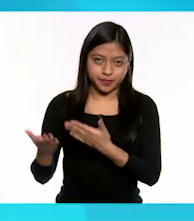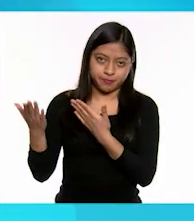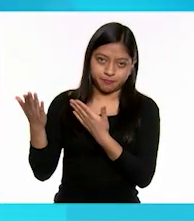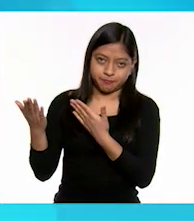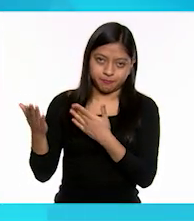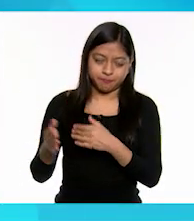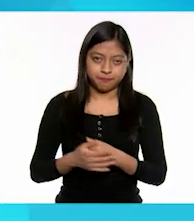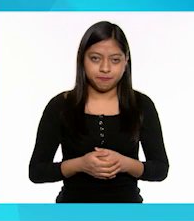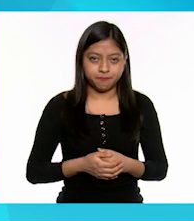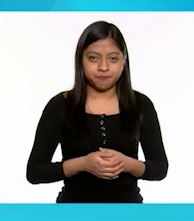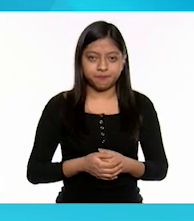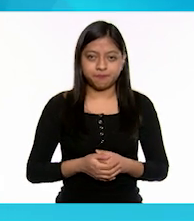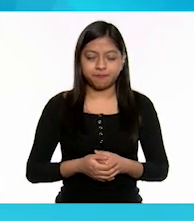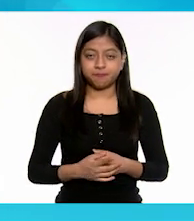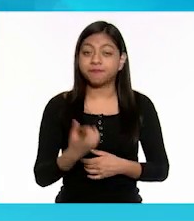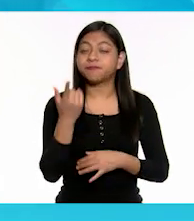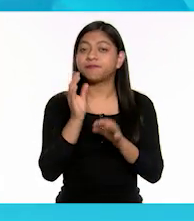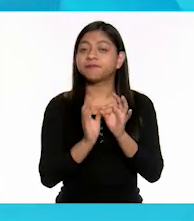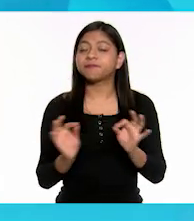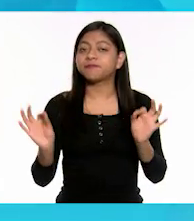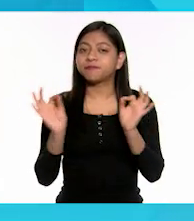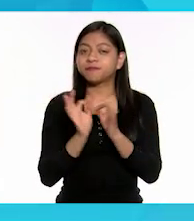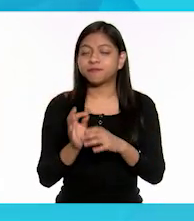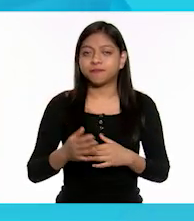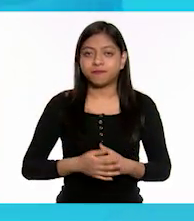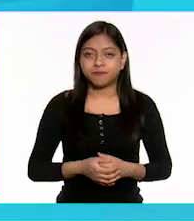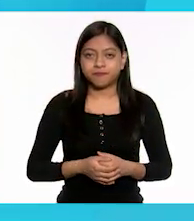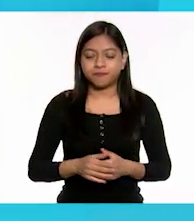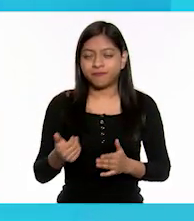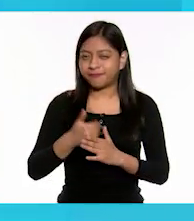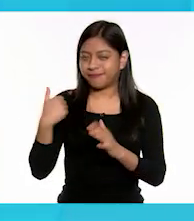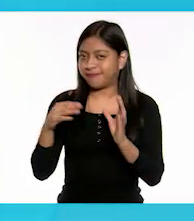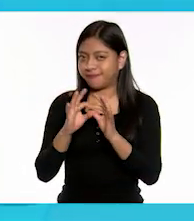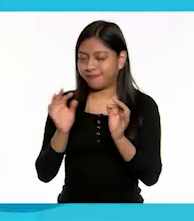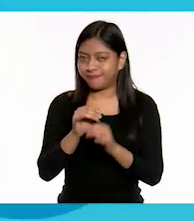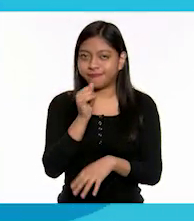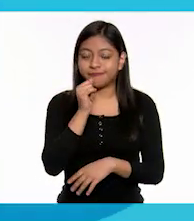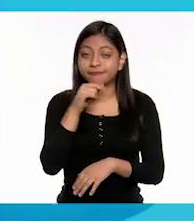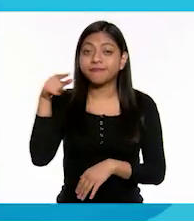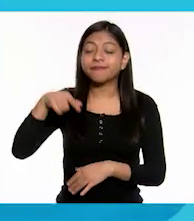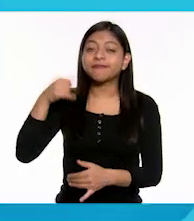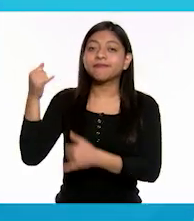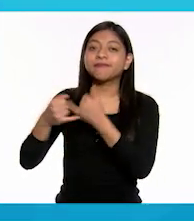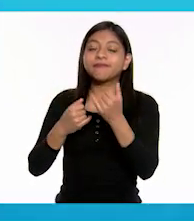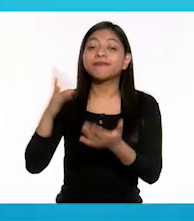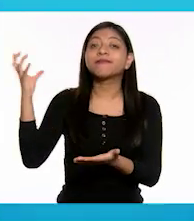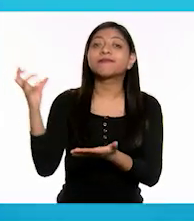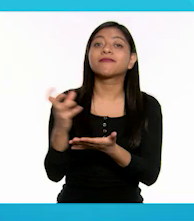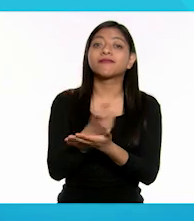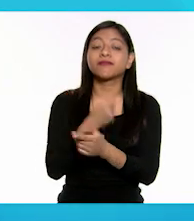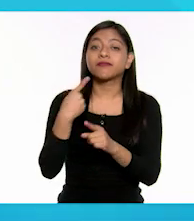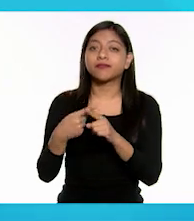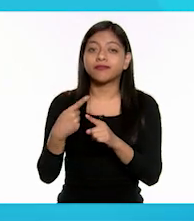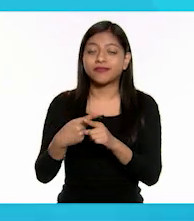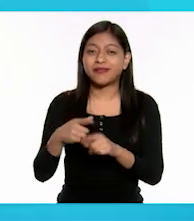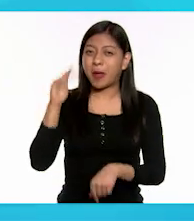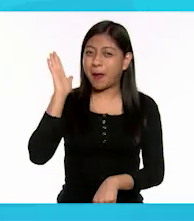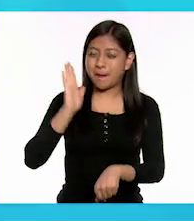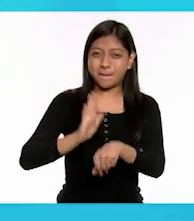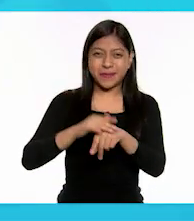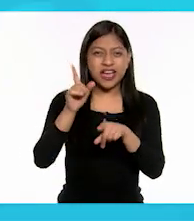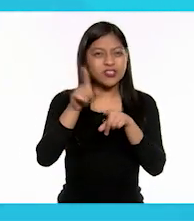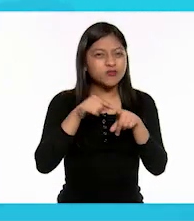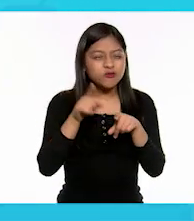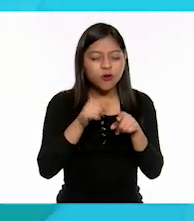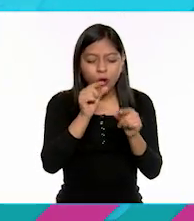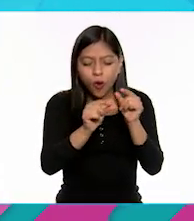porque es muy importante algo algo que no esté pudimos mencionar es que en este juego ganaba sheen el que anotara